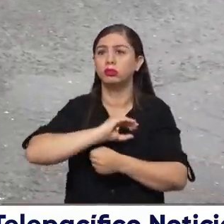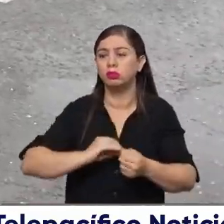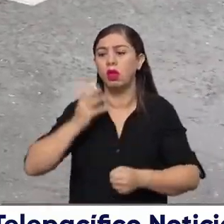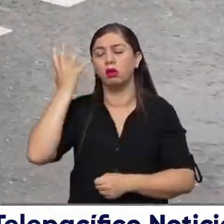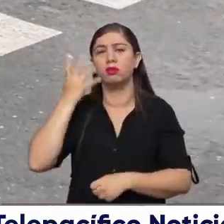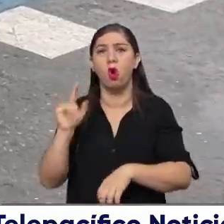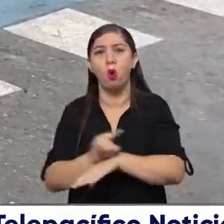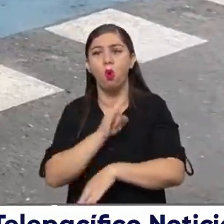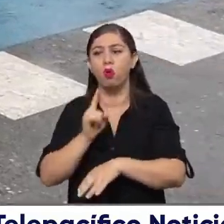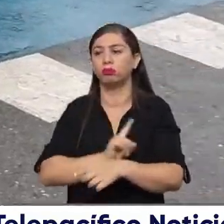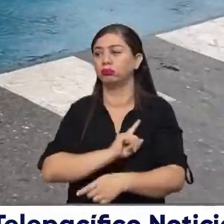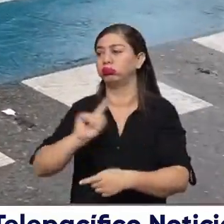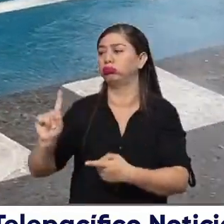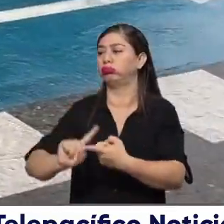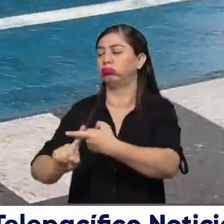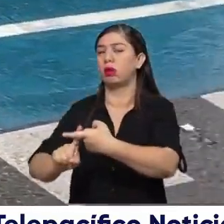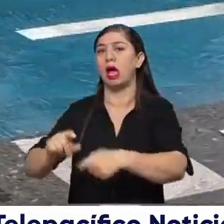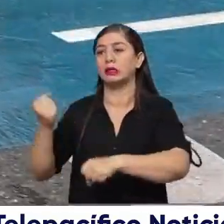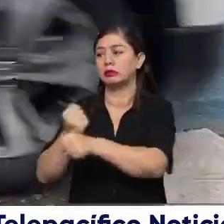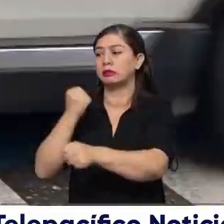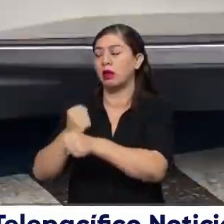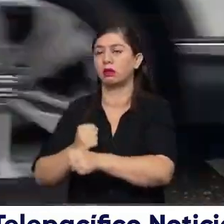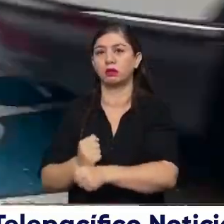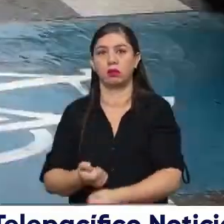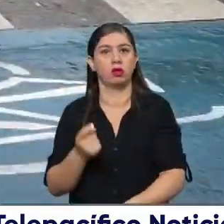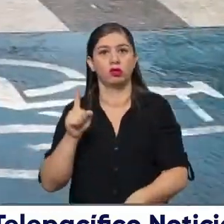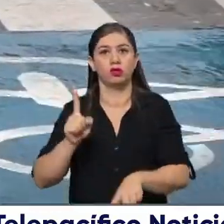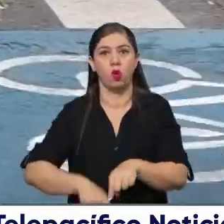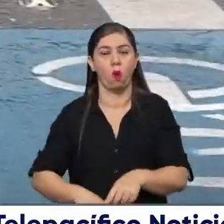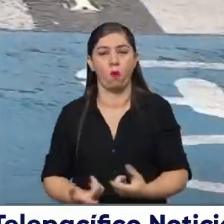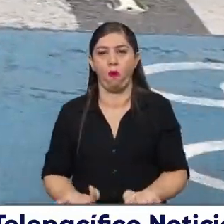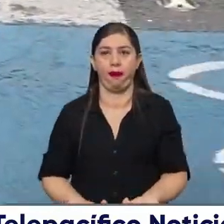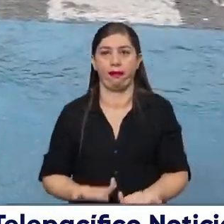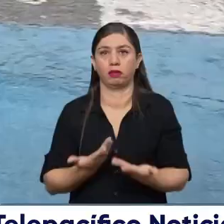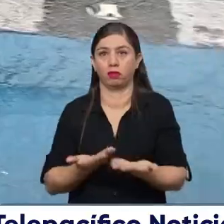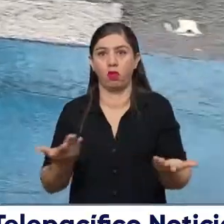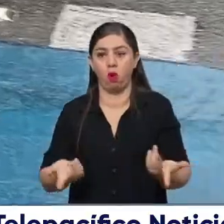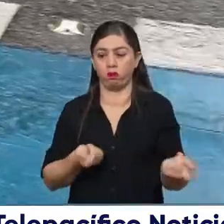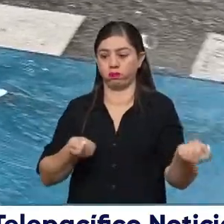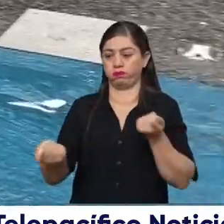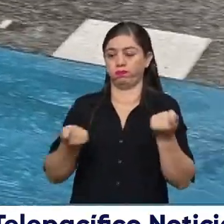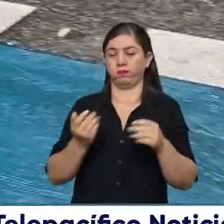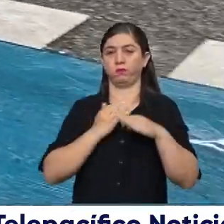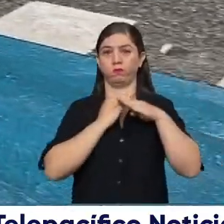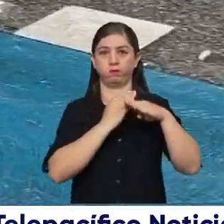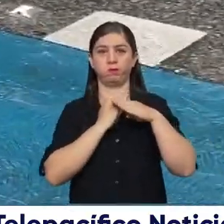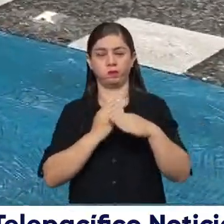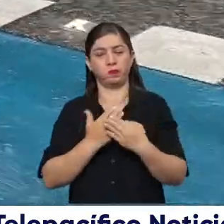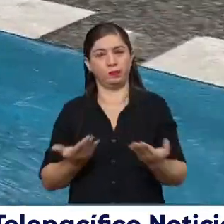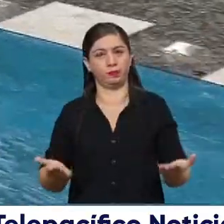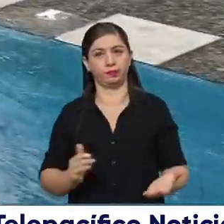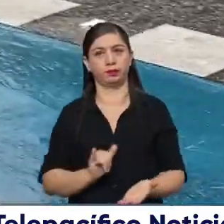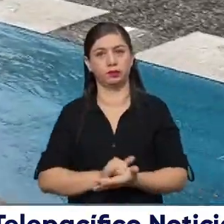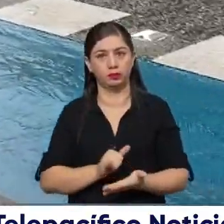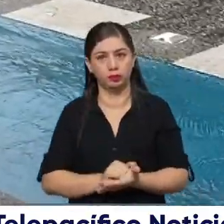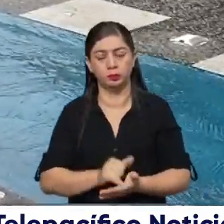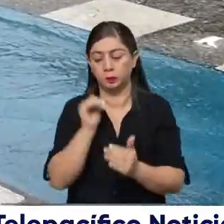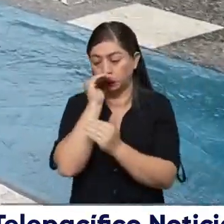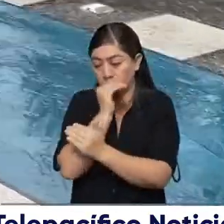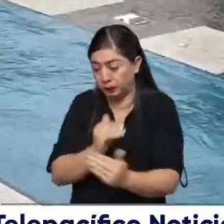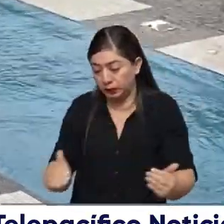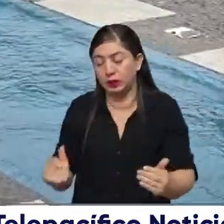bicicleta a su trabajo que a veces ni siquiera tienen la posibilidad de contar con todas las medidas de seguridad y que niños